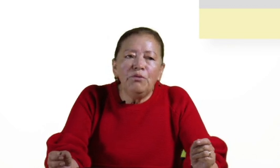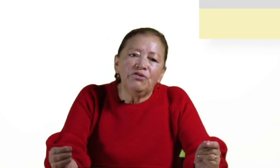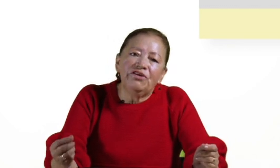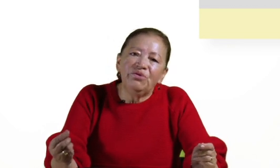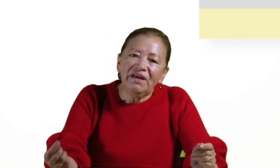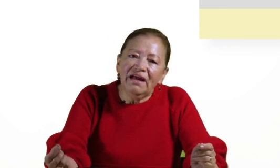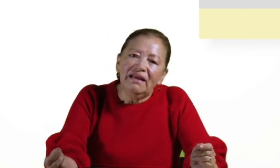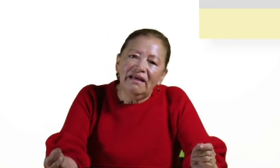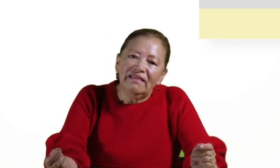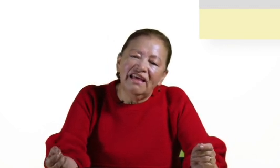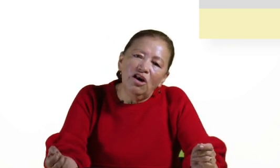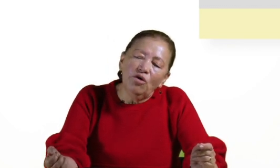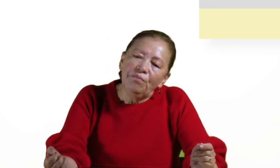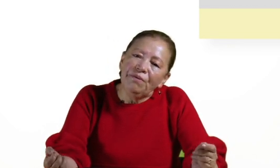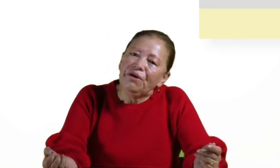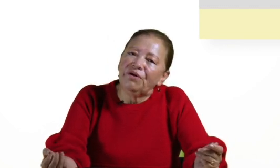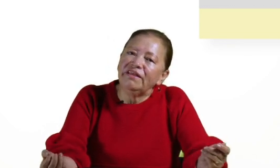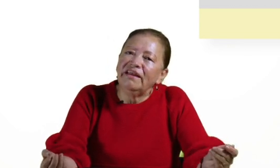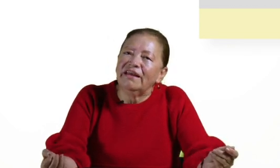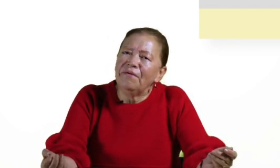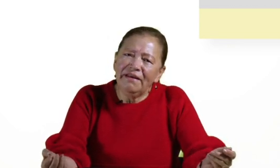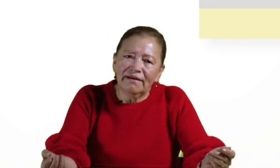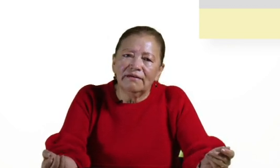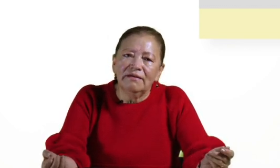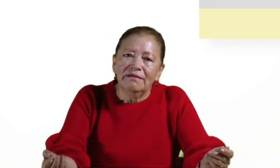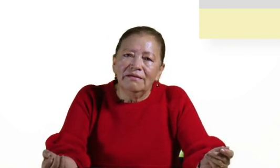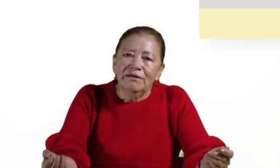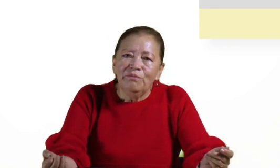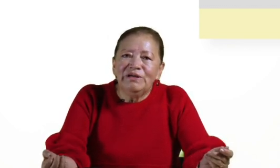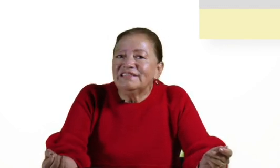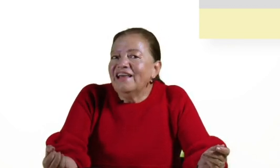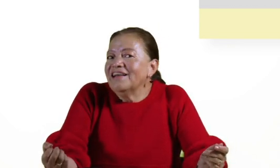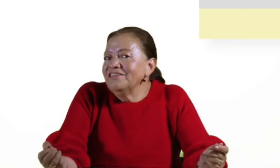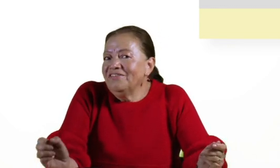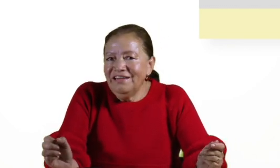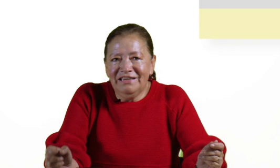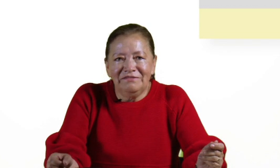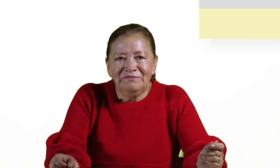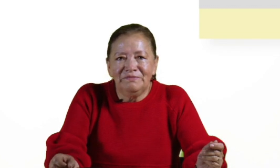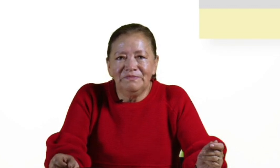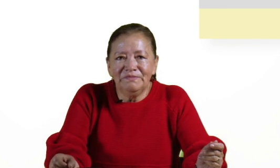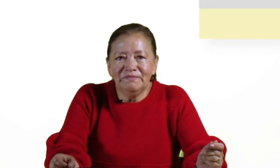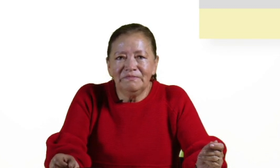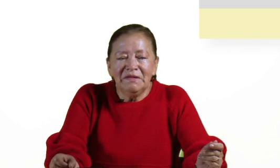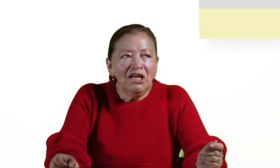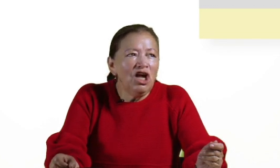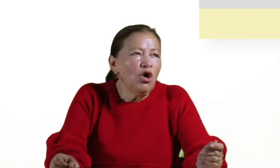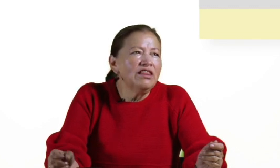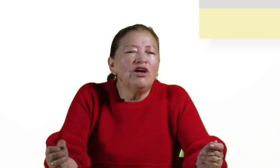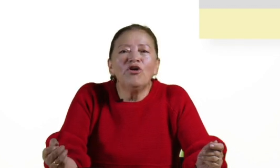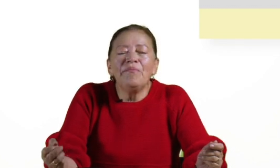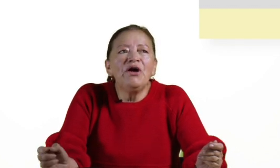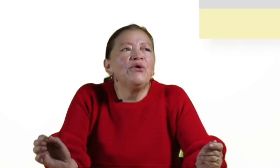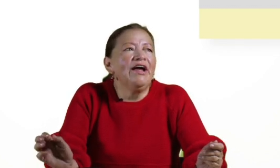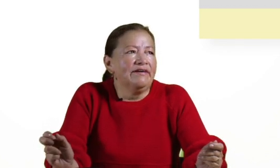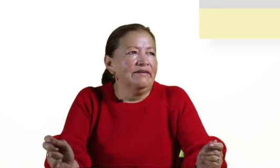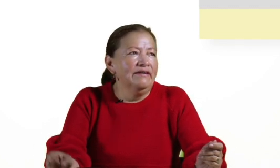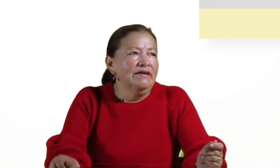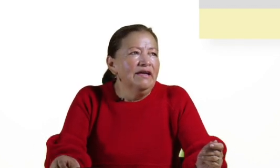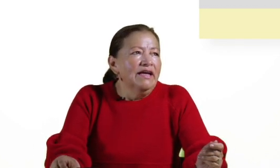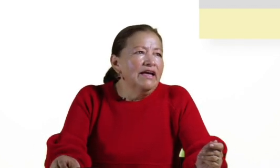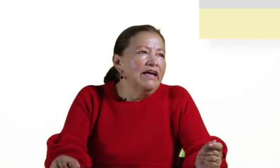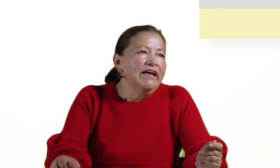al proceso de calidad, ¿qué es lo primero que tiene que mirar? Pues, ¿qué hace falta? ¿Qué es lo que tengo que